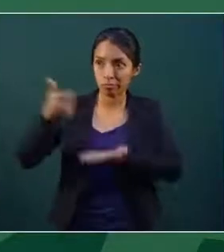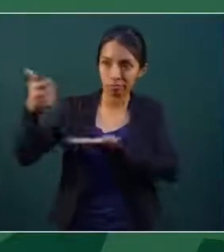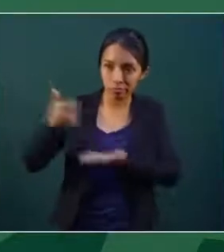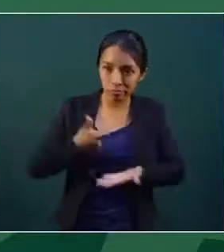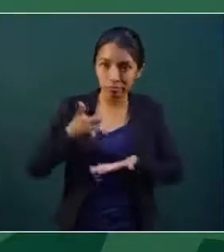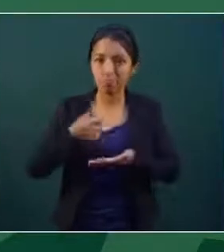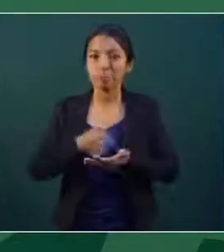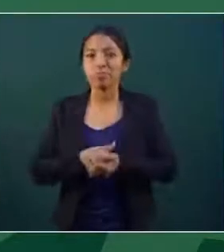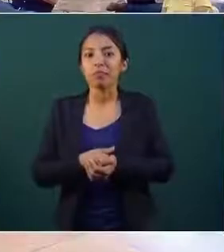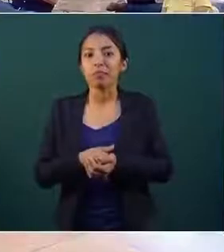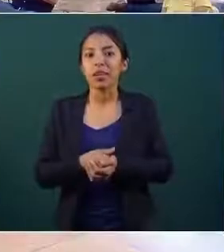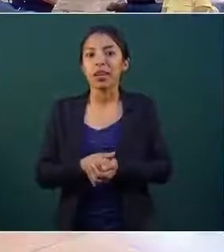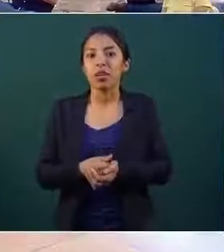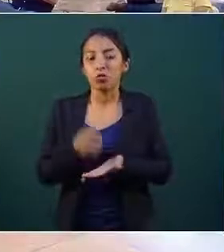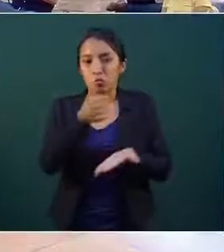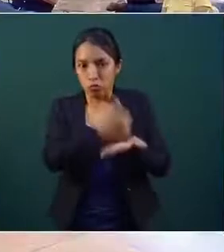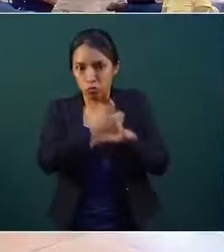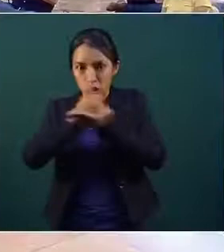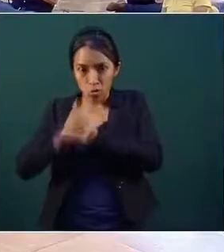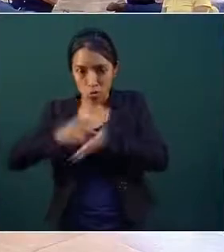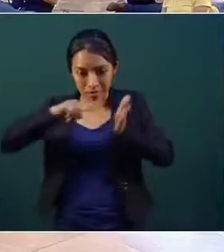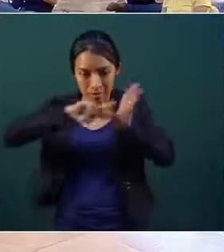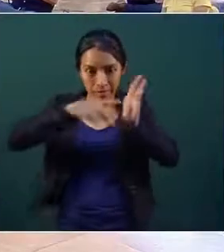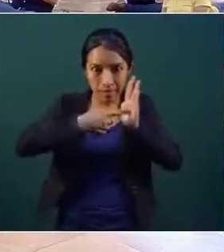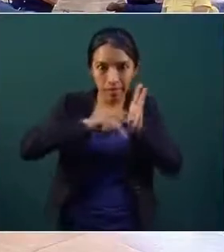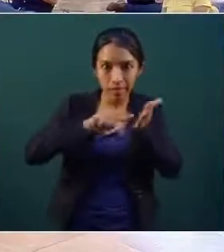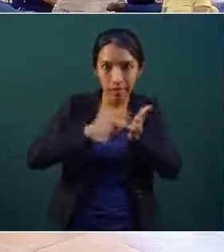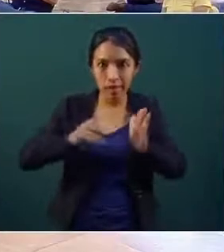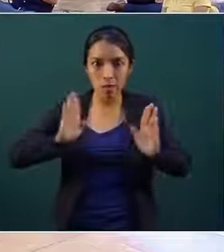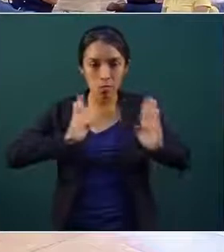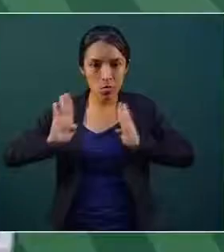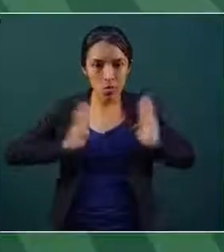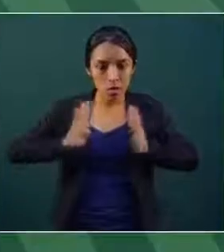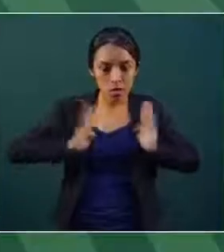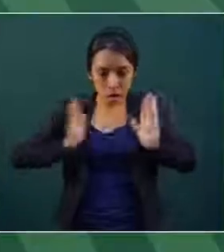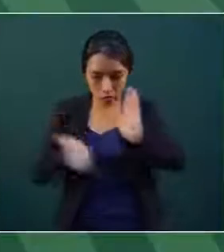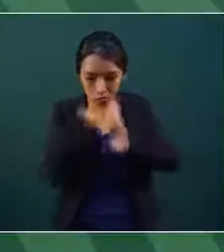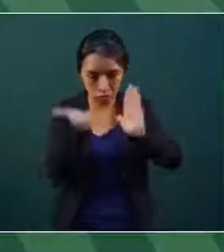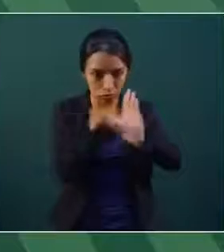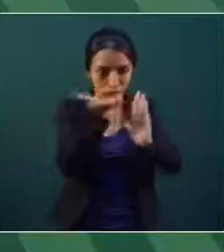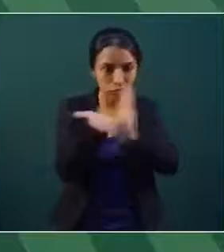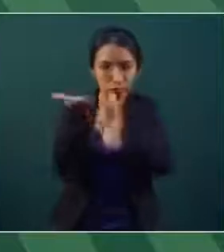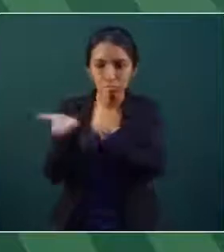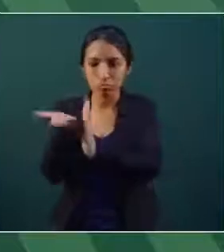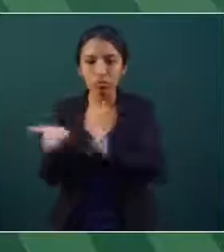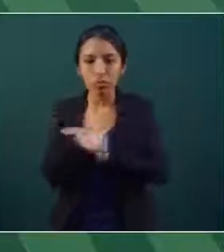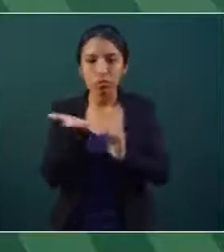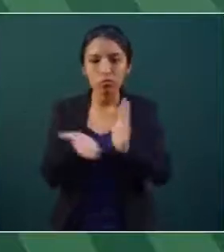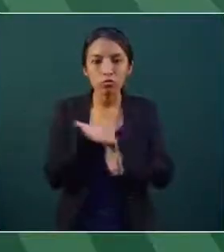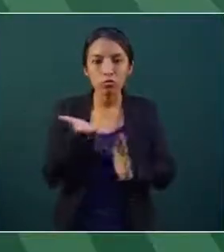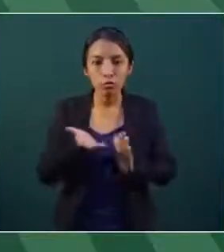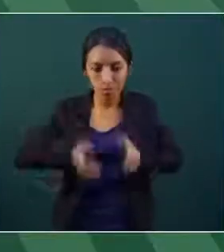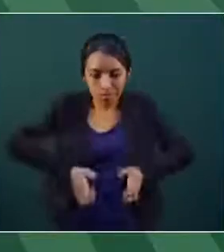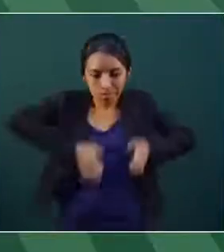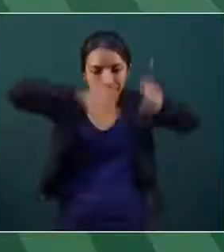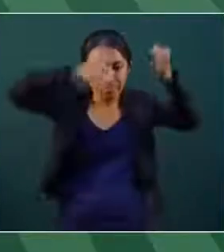ayudan los ingenieros militares en la construcción de los